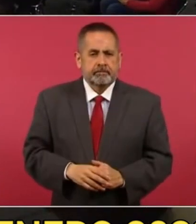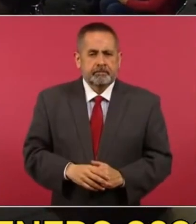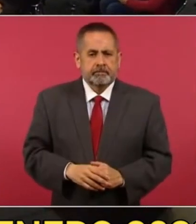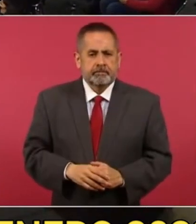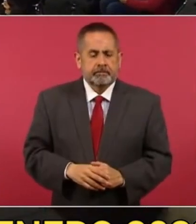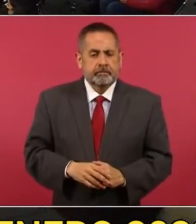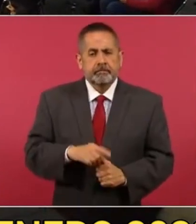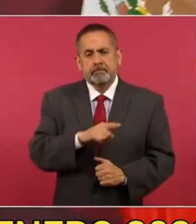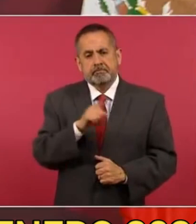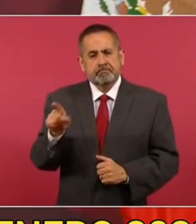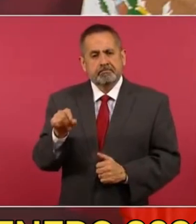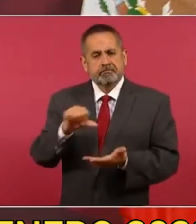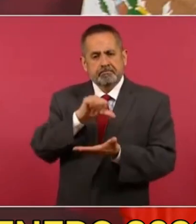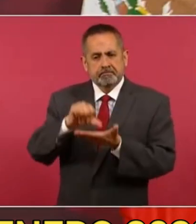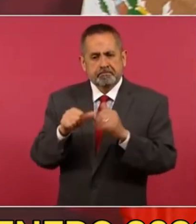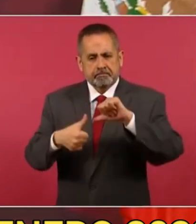en Centroamérica.